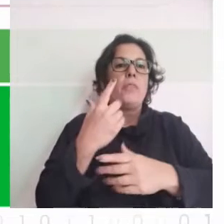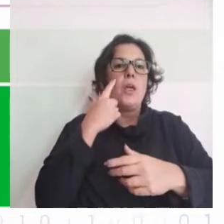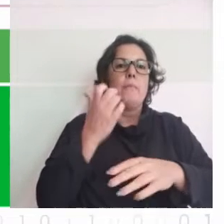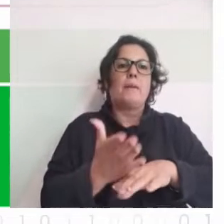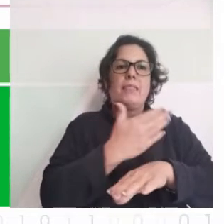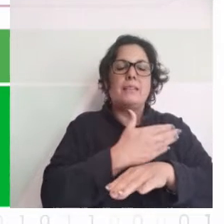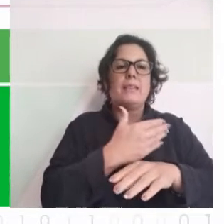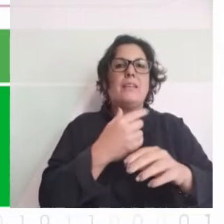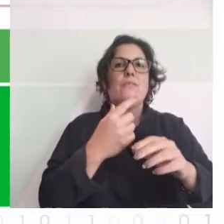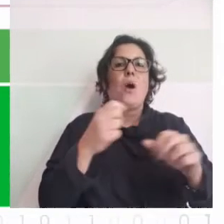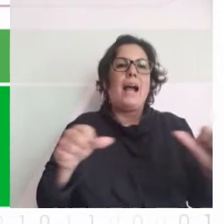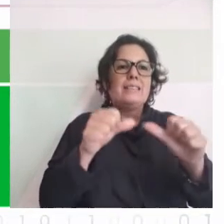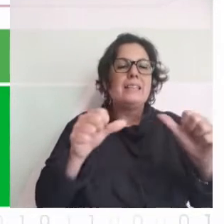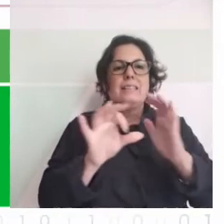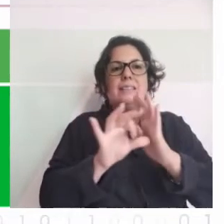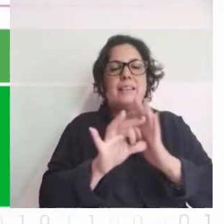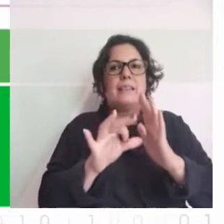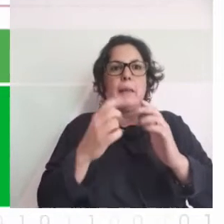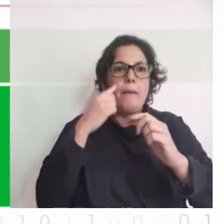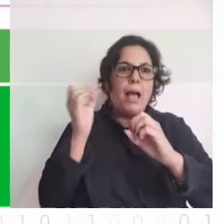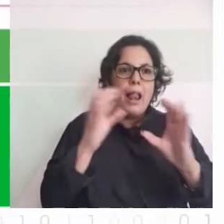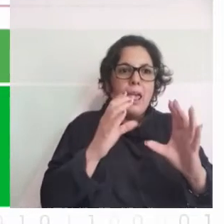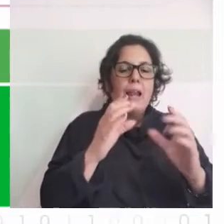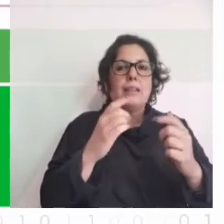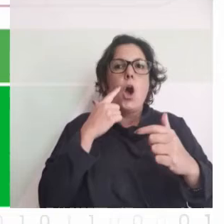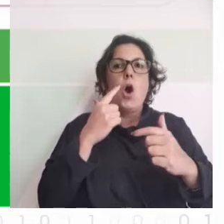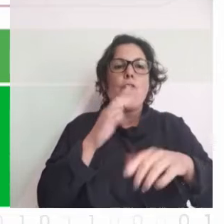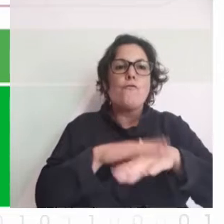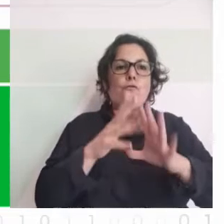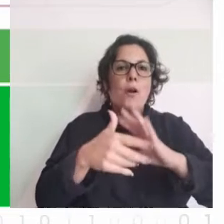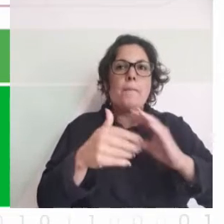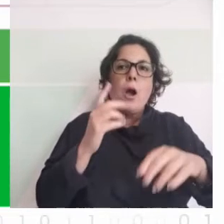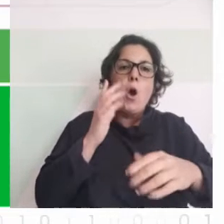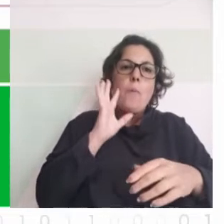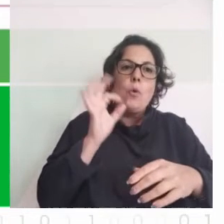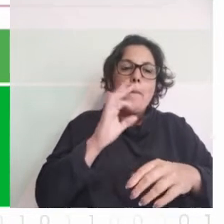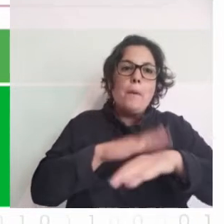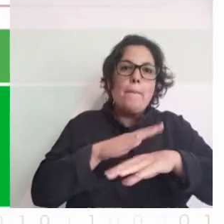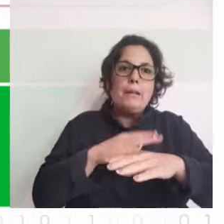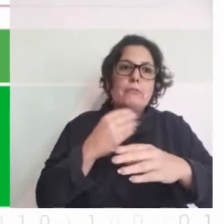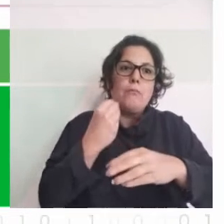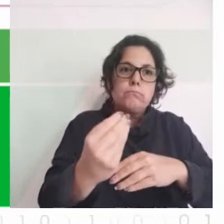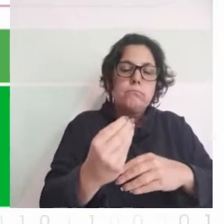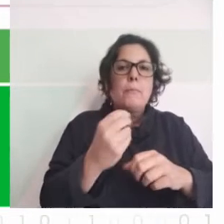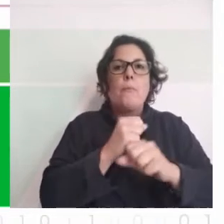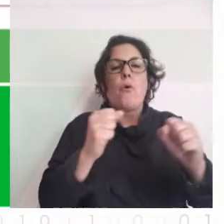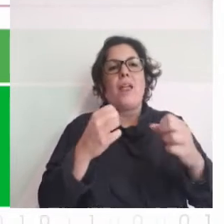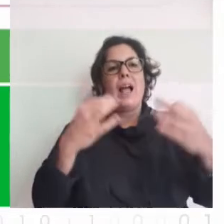poder hacer sistemas de alertas, poder intervenir de manera oportuna y de esa manera poder asegurar una